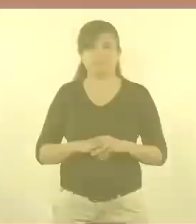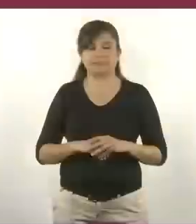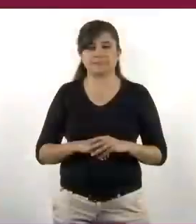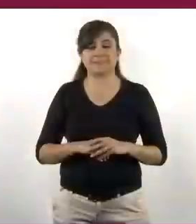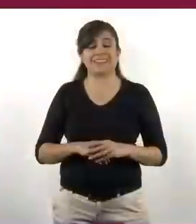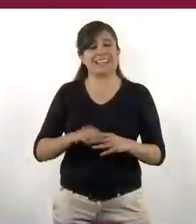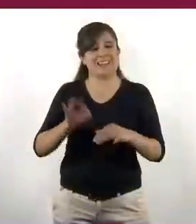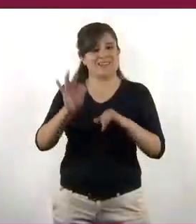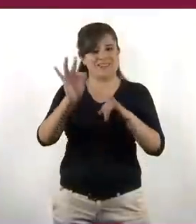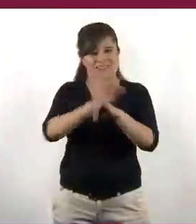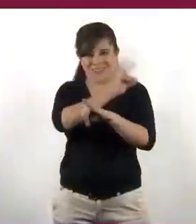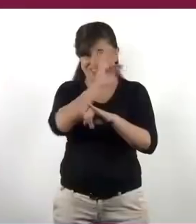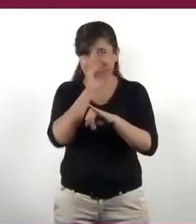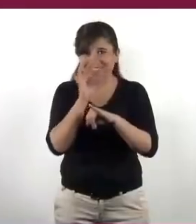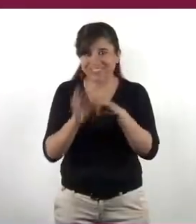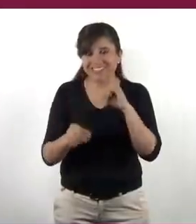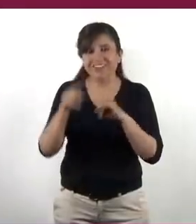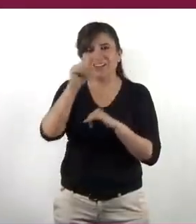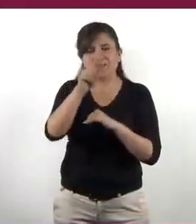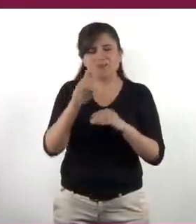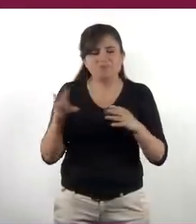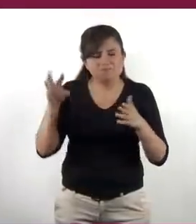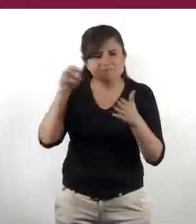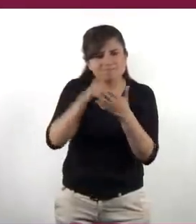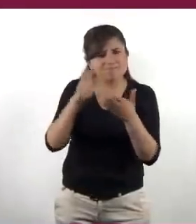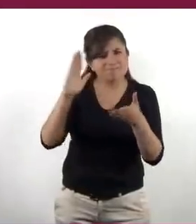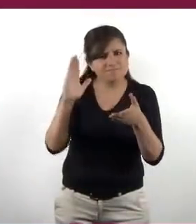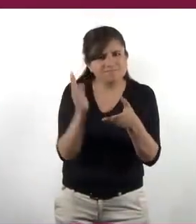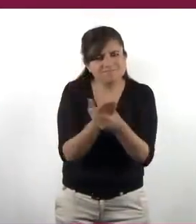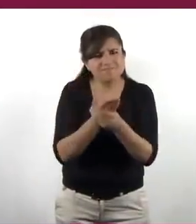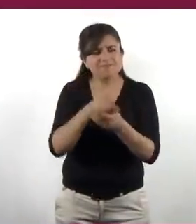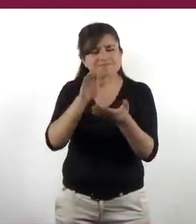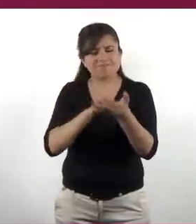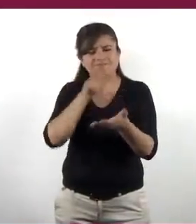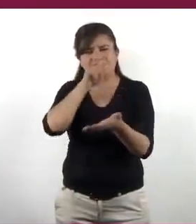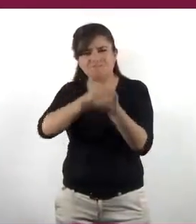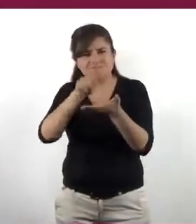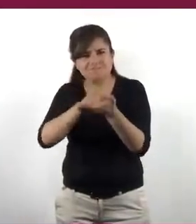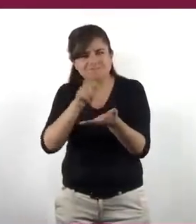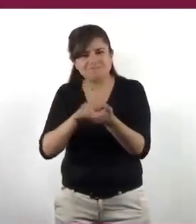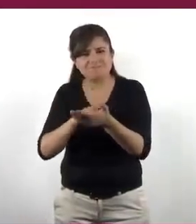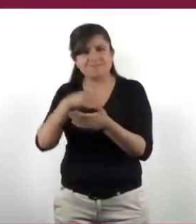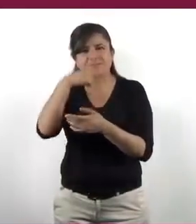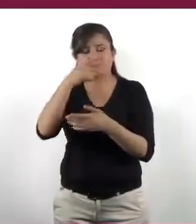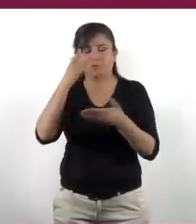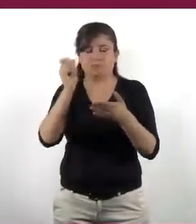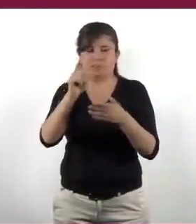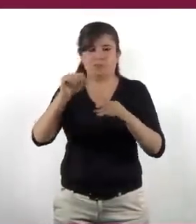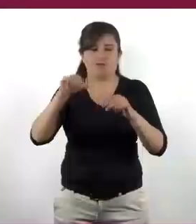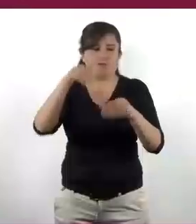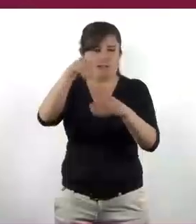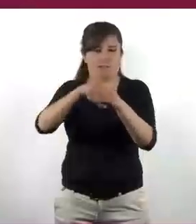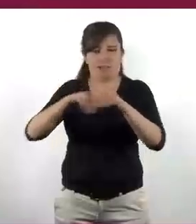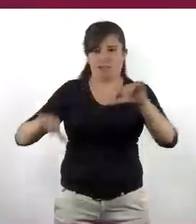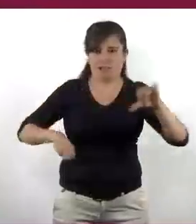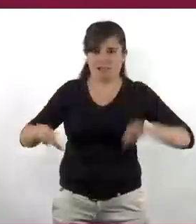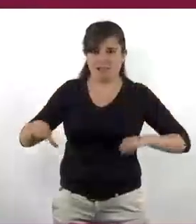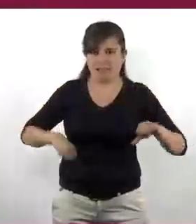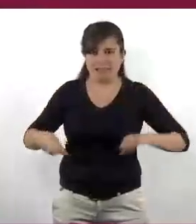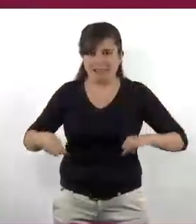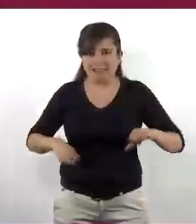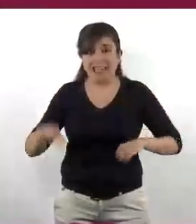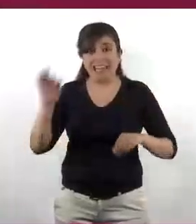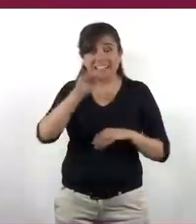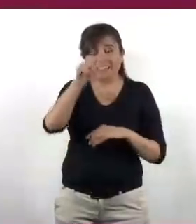Y finalmente, integren su documento y sus notas a su carpeta de experiencias. Si tienen